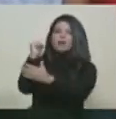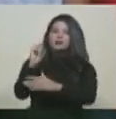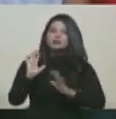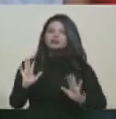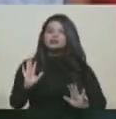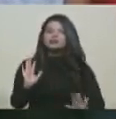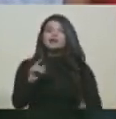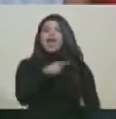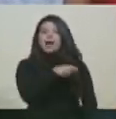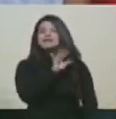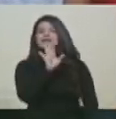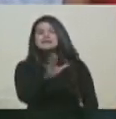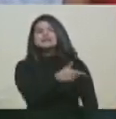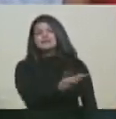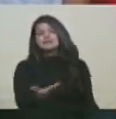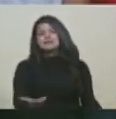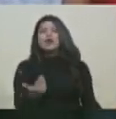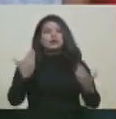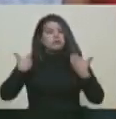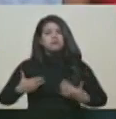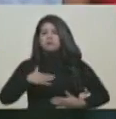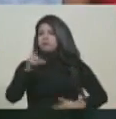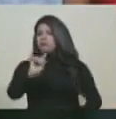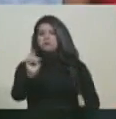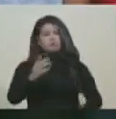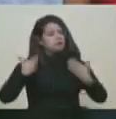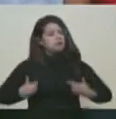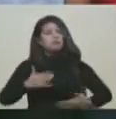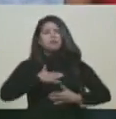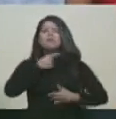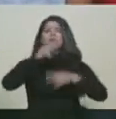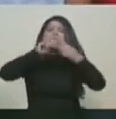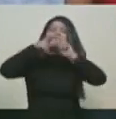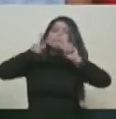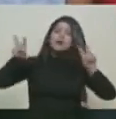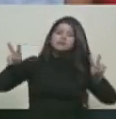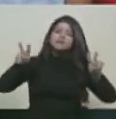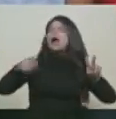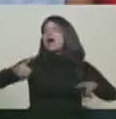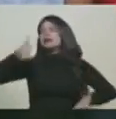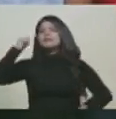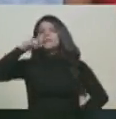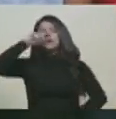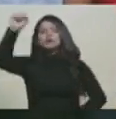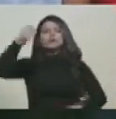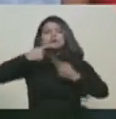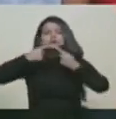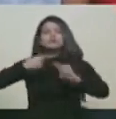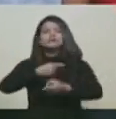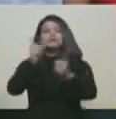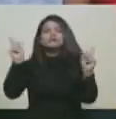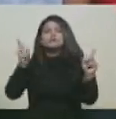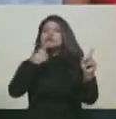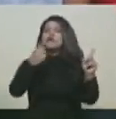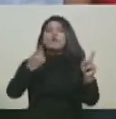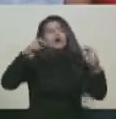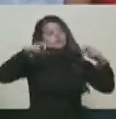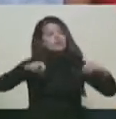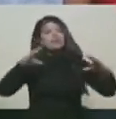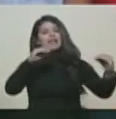hacen. Ahora nosotros no. Nuestra bandera tiene que ser la paz. El presidente Maduro lo dijo ayer. Ahí va el diálogo y